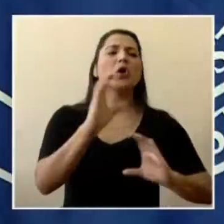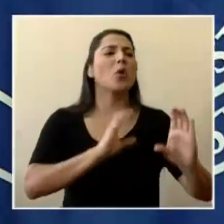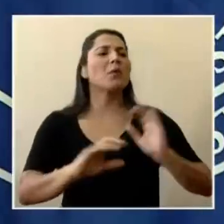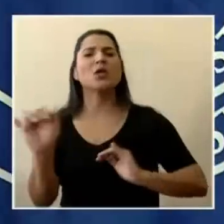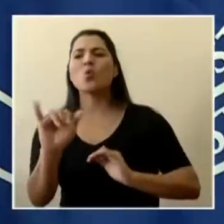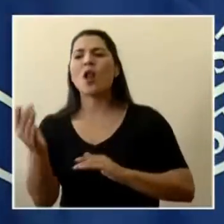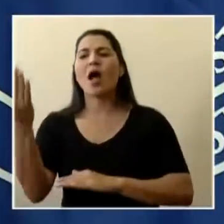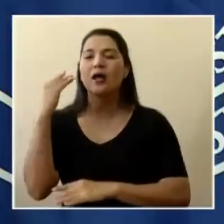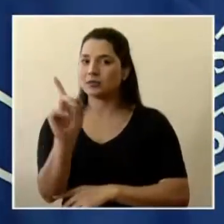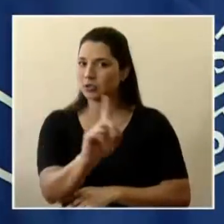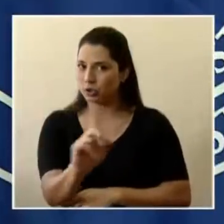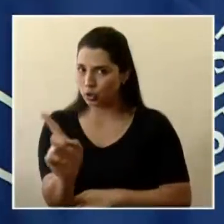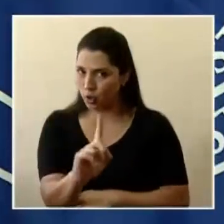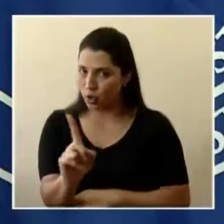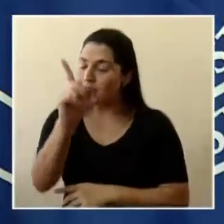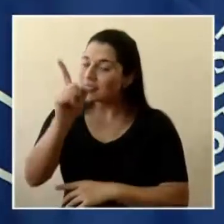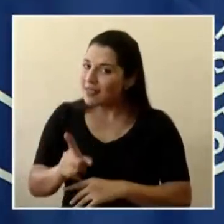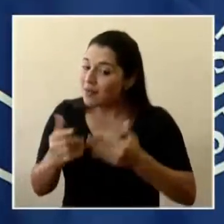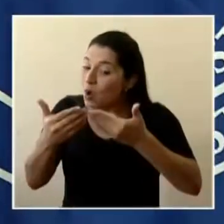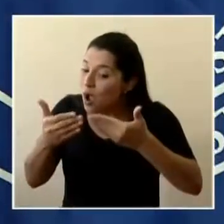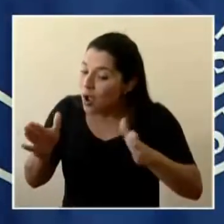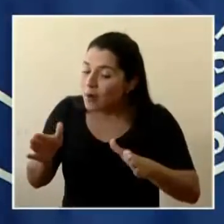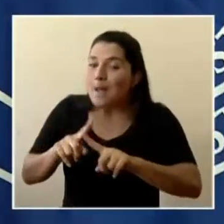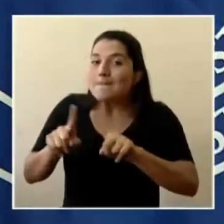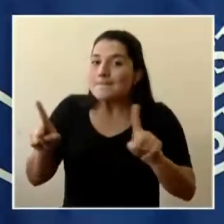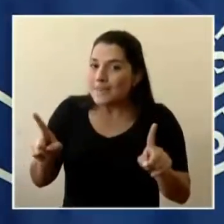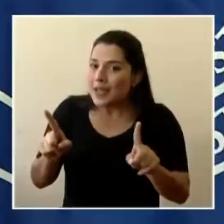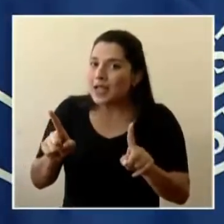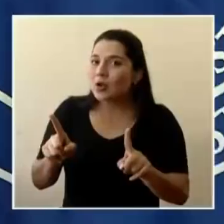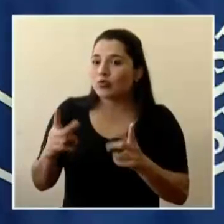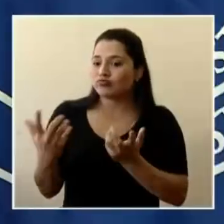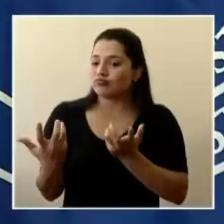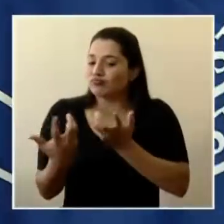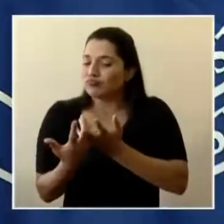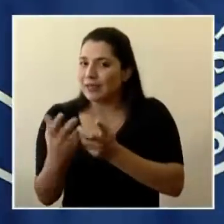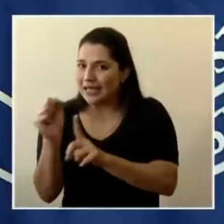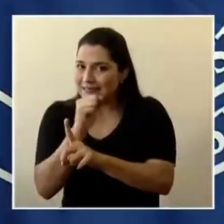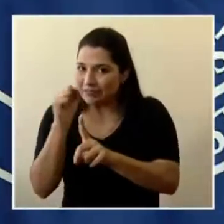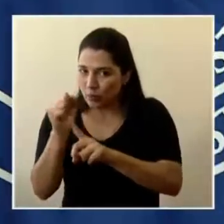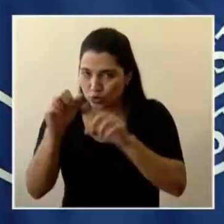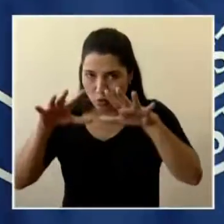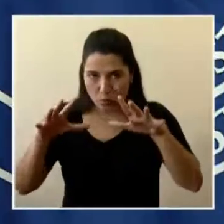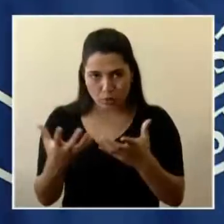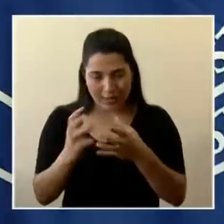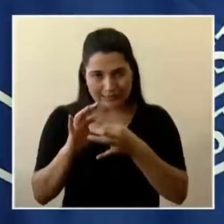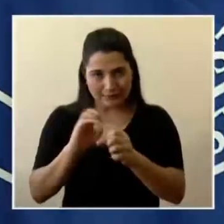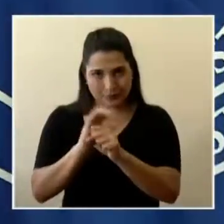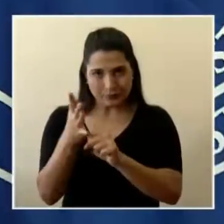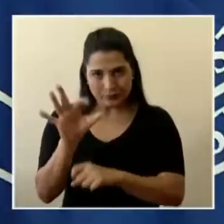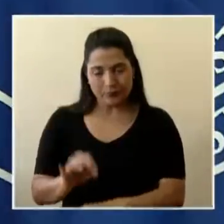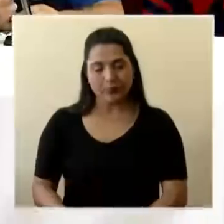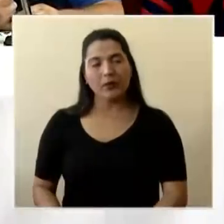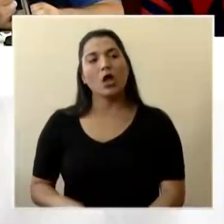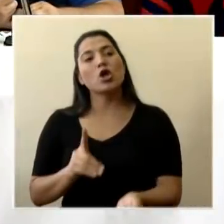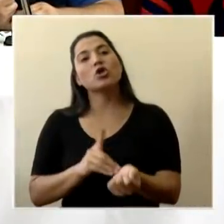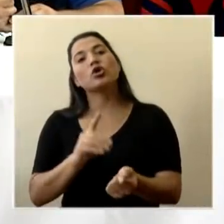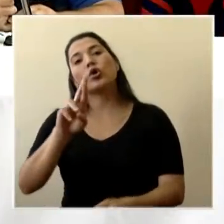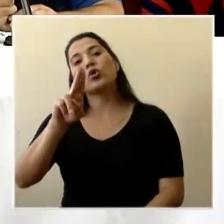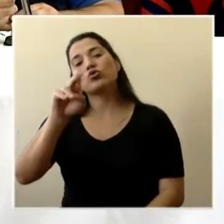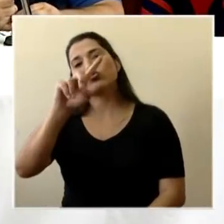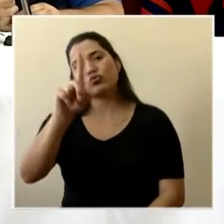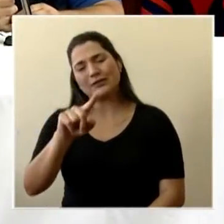de una pandemia y tenemos que responder acorde a esa situación a nivel mundial. Doctor Ruiz, nos pregunta CR